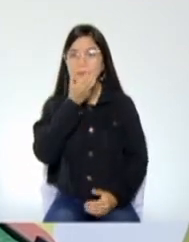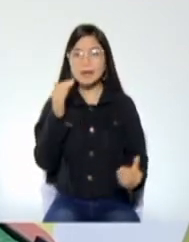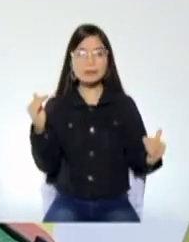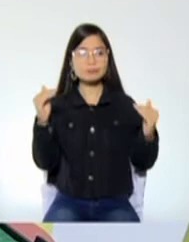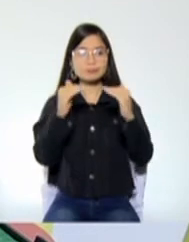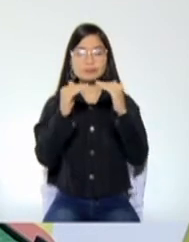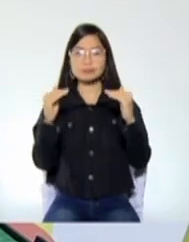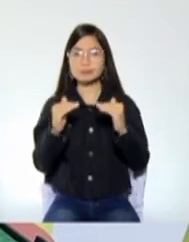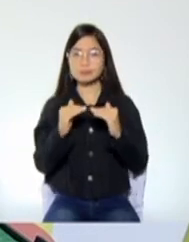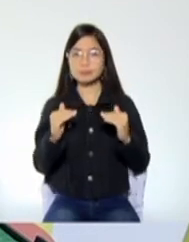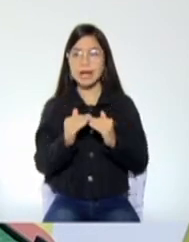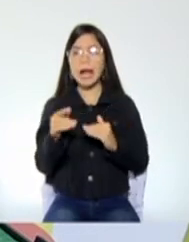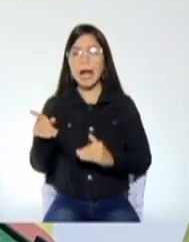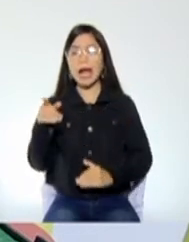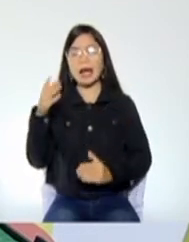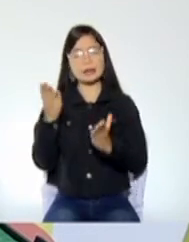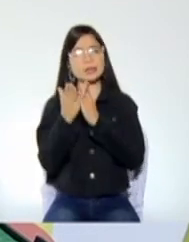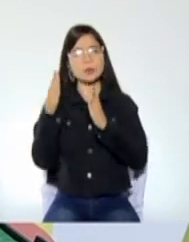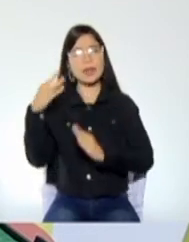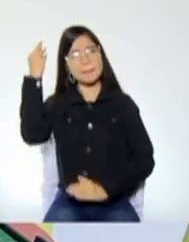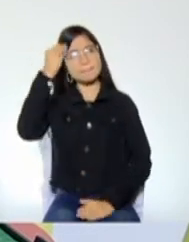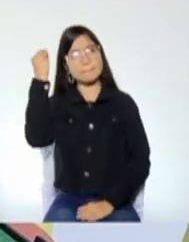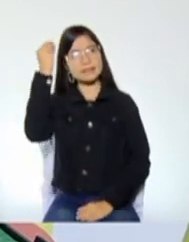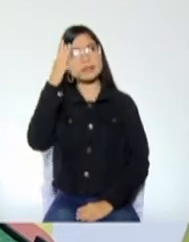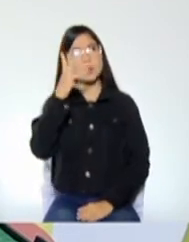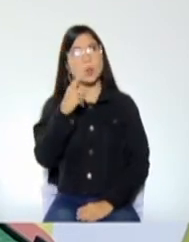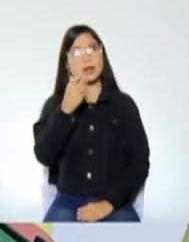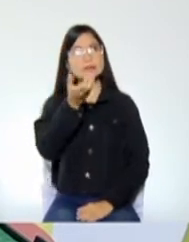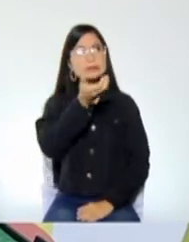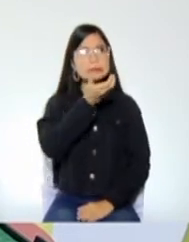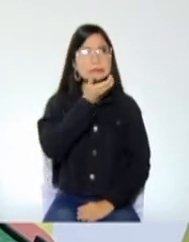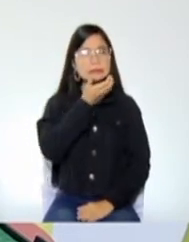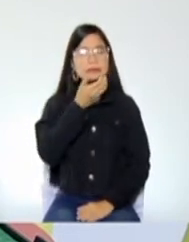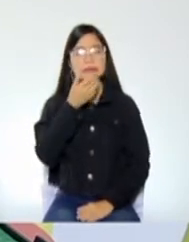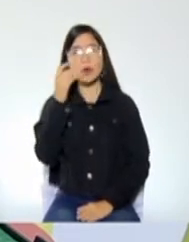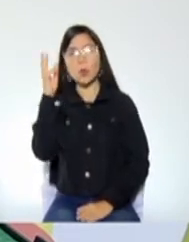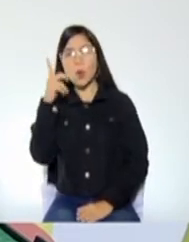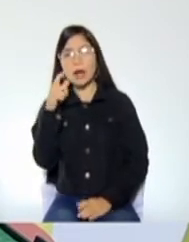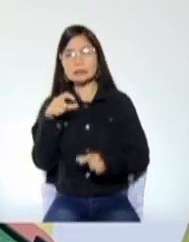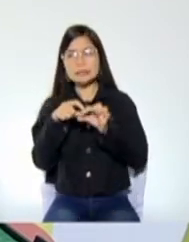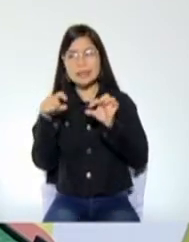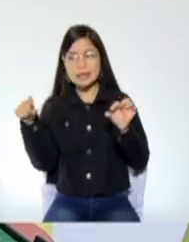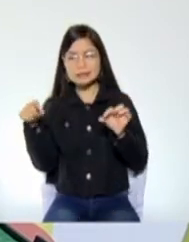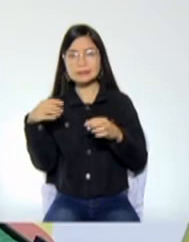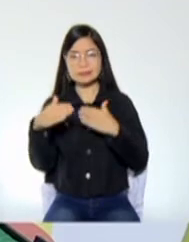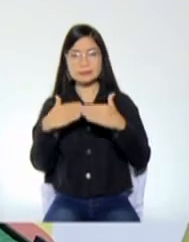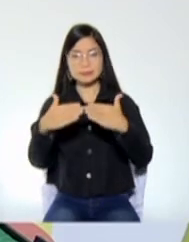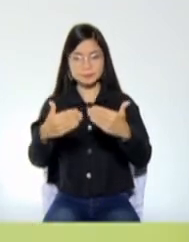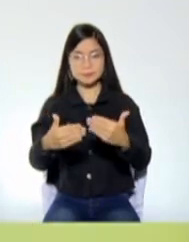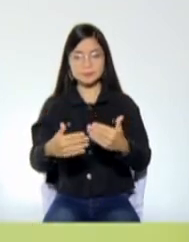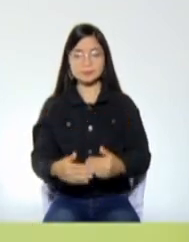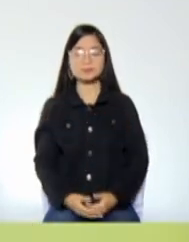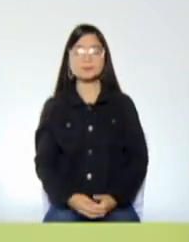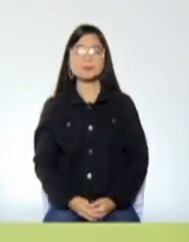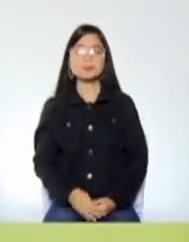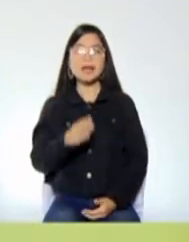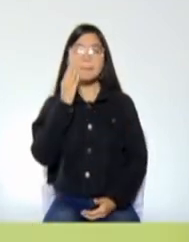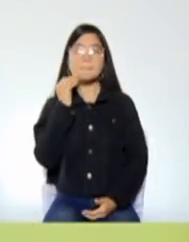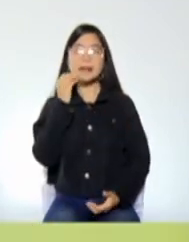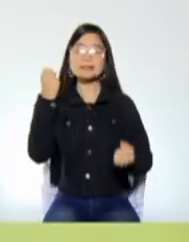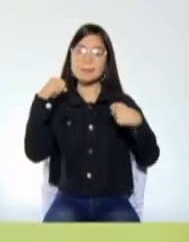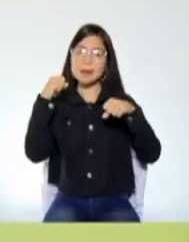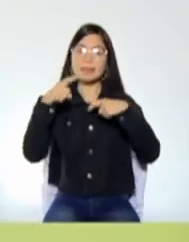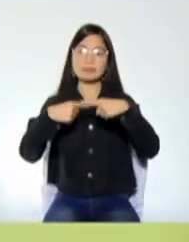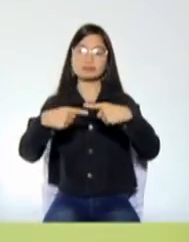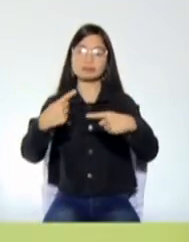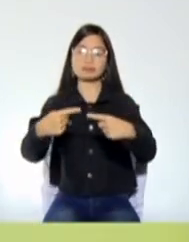el estudiante después empiece a encontrar otros ejercicios en su propio entorno y en su propio día a día. Así hemos llegado al final de nuestro programa,